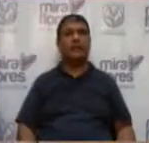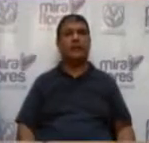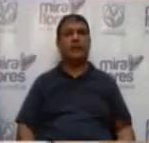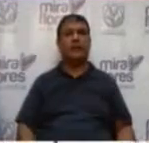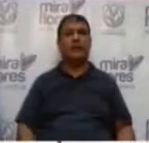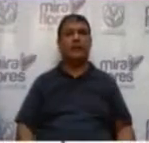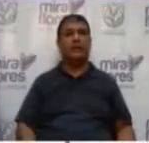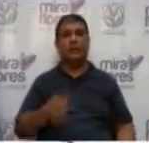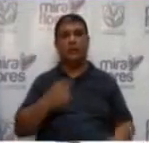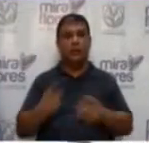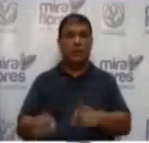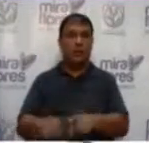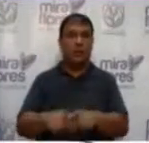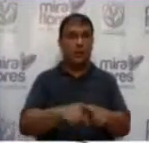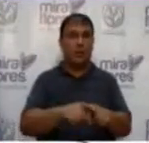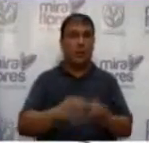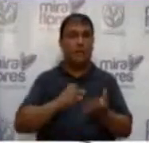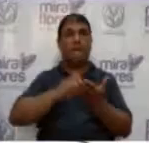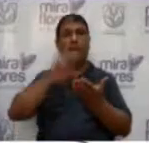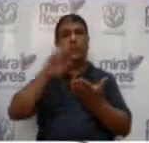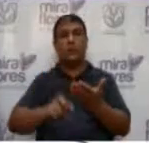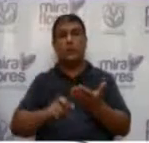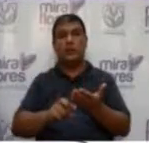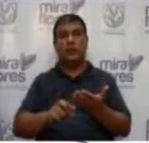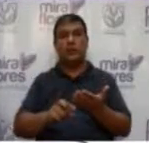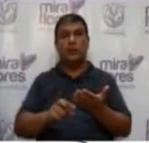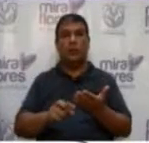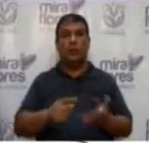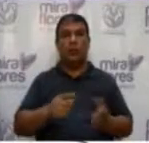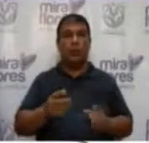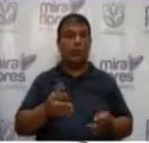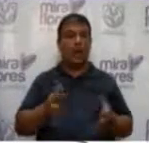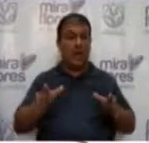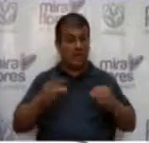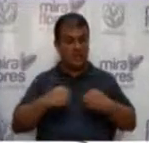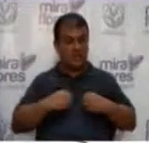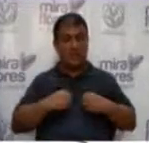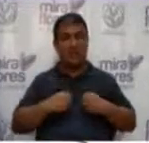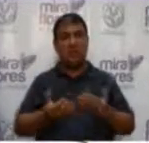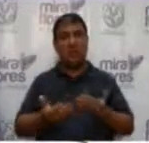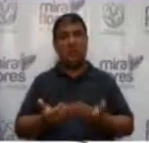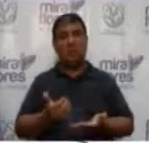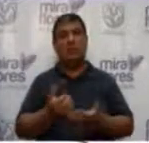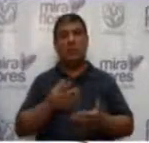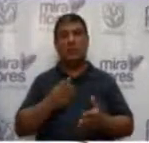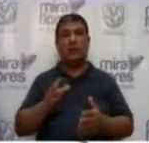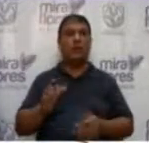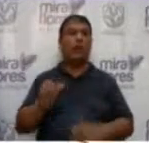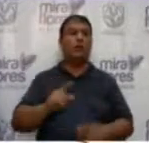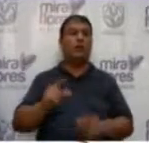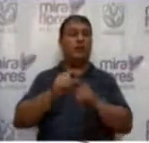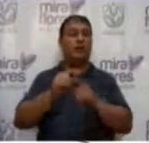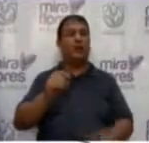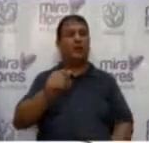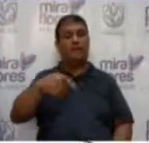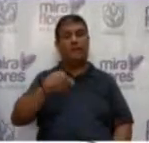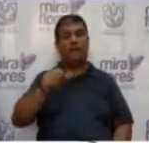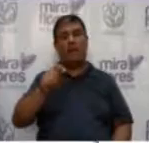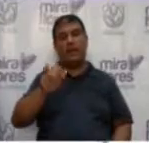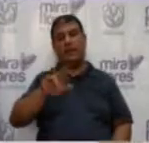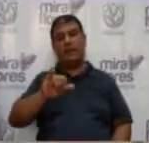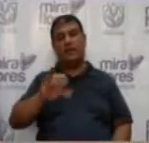Esto viene también con un proyecto o con un dictamen favorable. Está pidiendo el uso de la palabra la señora Patricia del Río de la